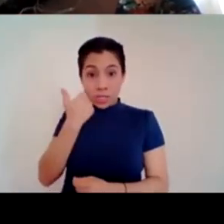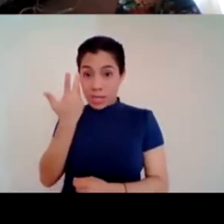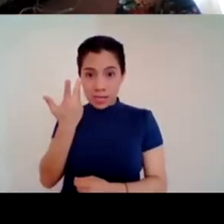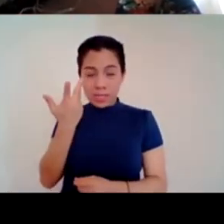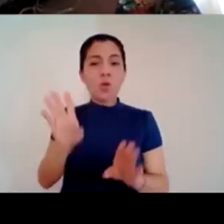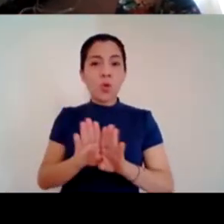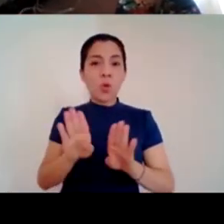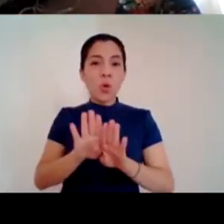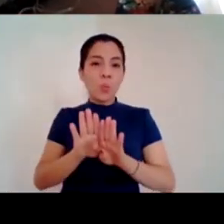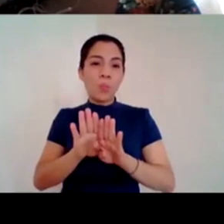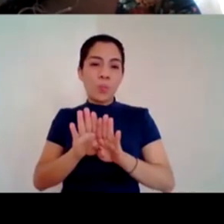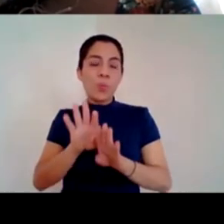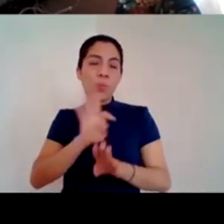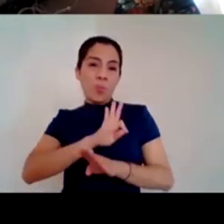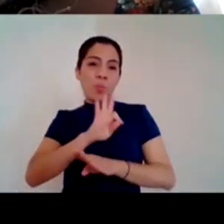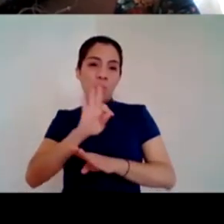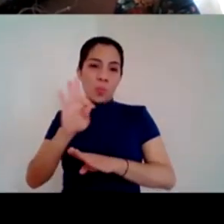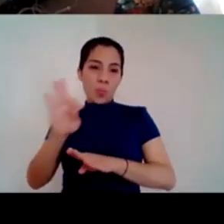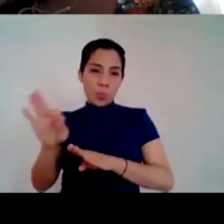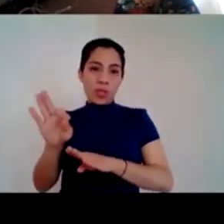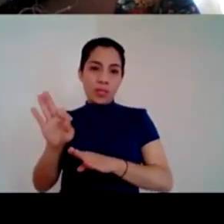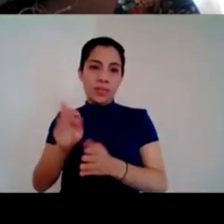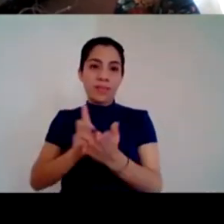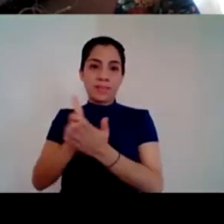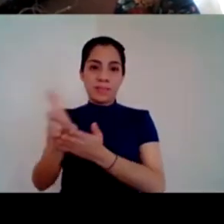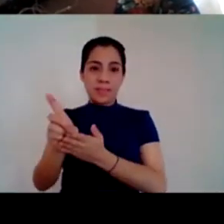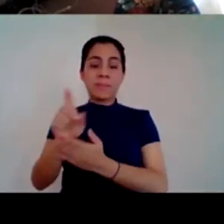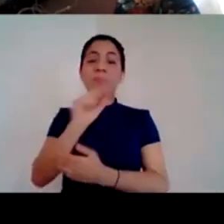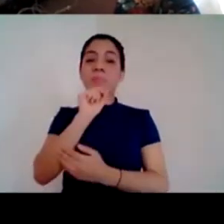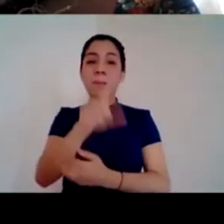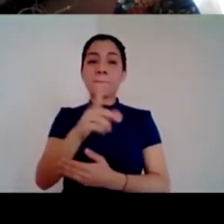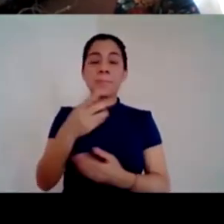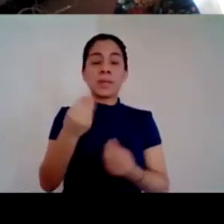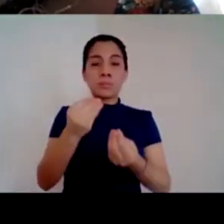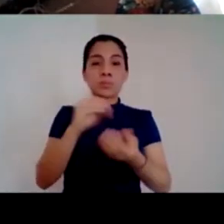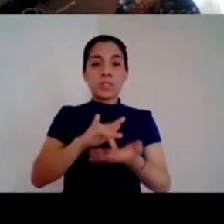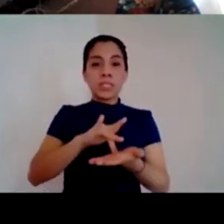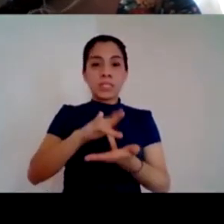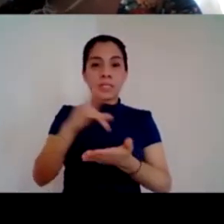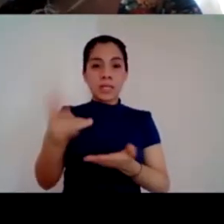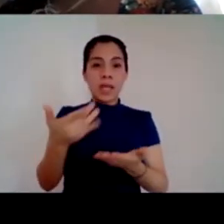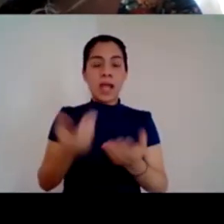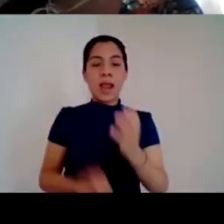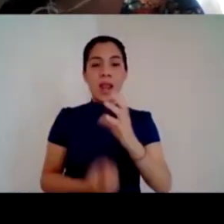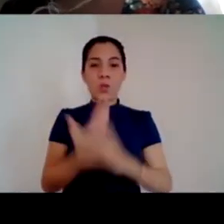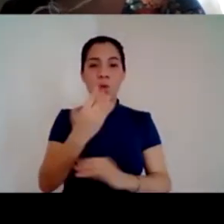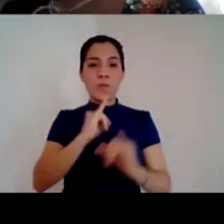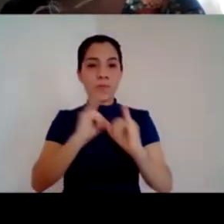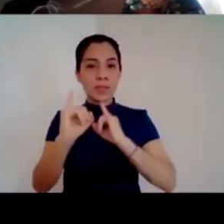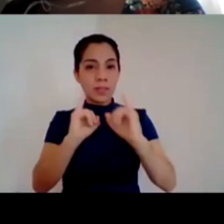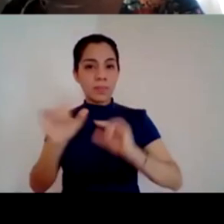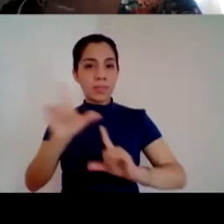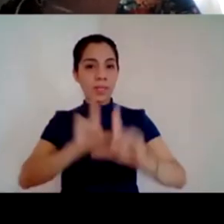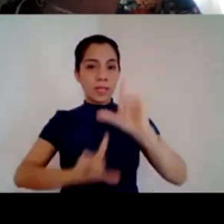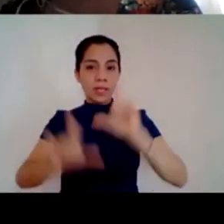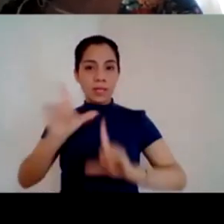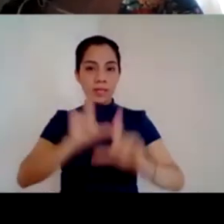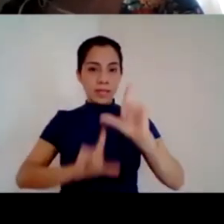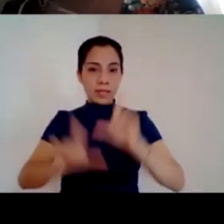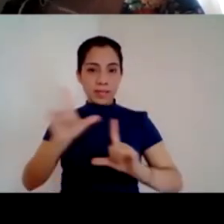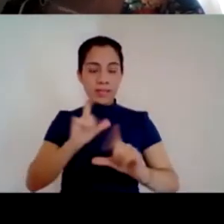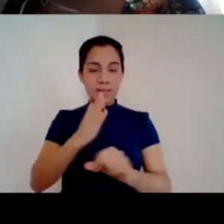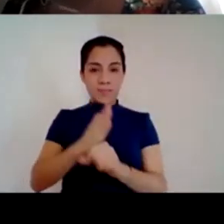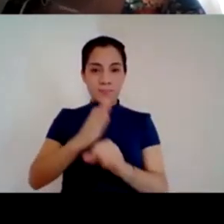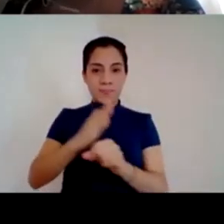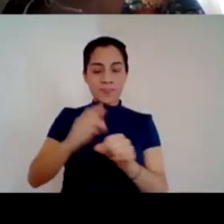esas tres cosas quería poner en la mesa y agradecerle también a la nueva intérprete de lengua de señas mexicana que se integró en este